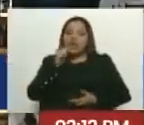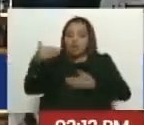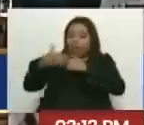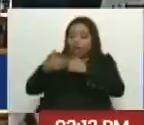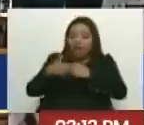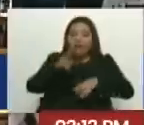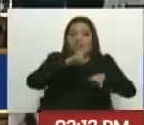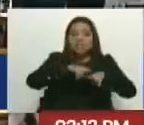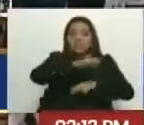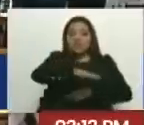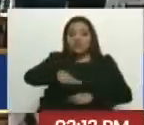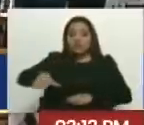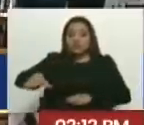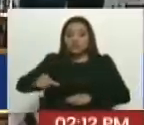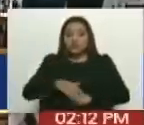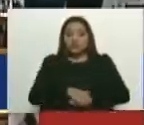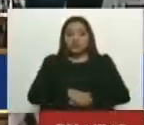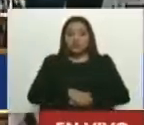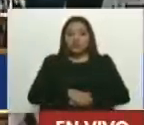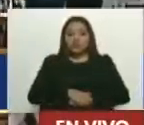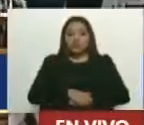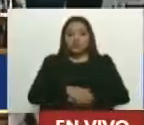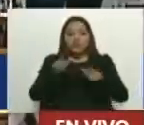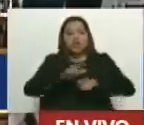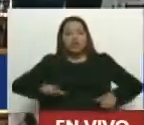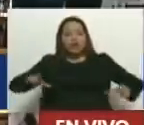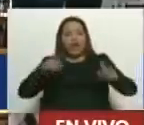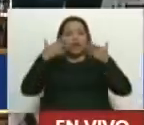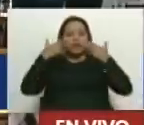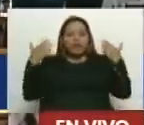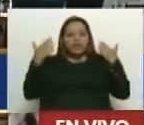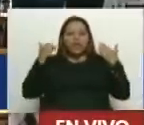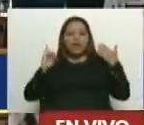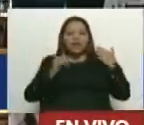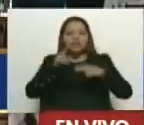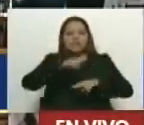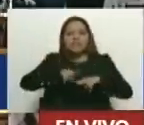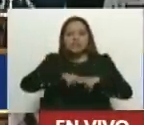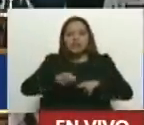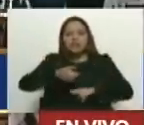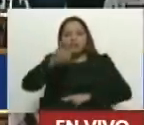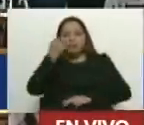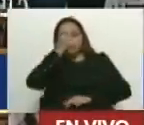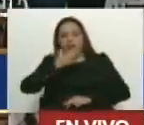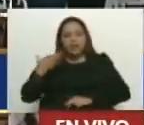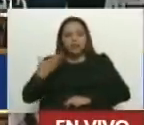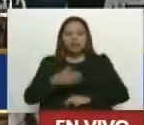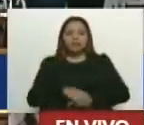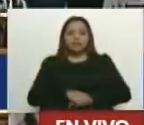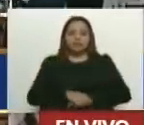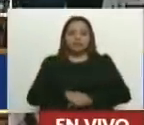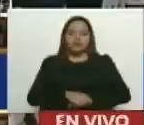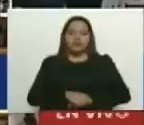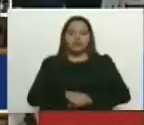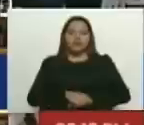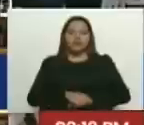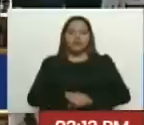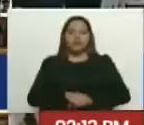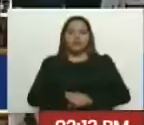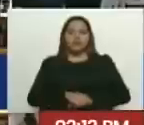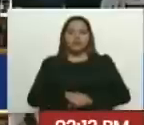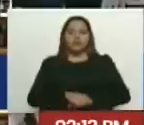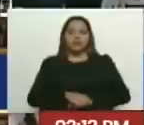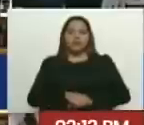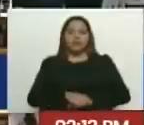queridos del Tigre, que representan la infancia más hermosa y que es